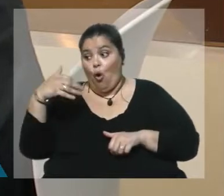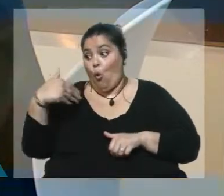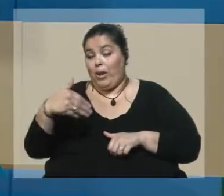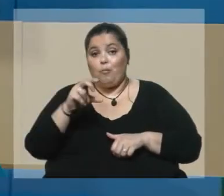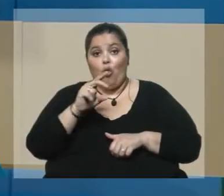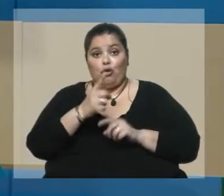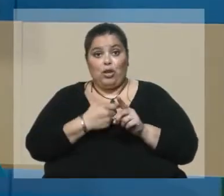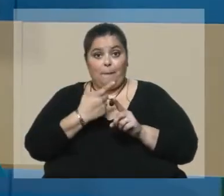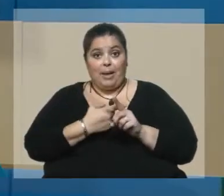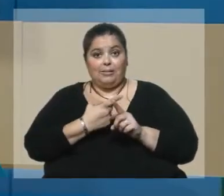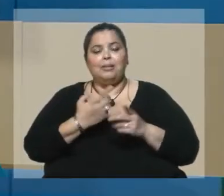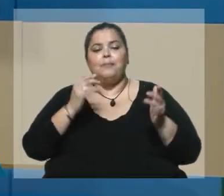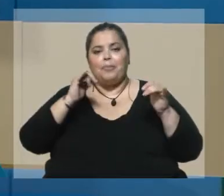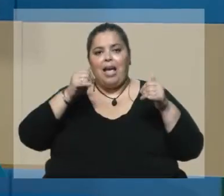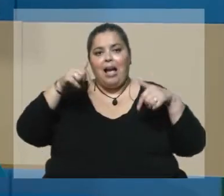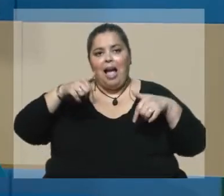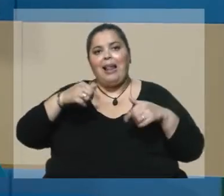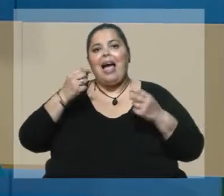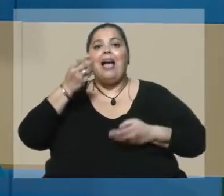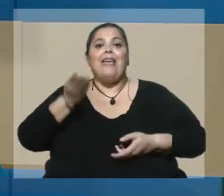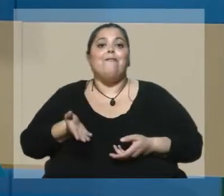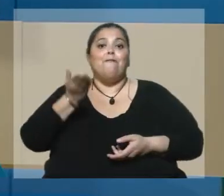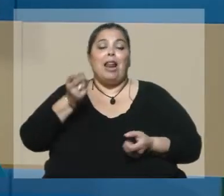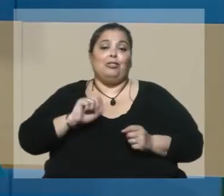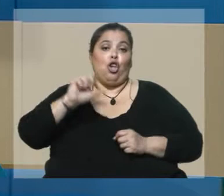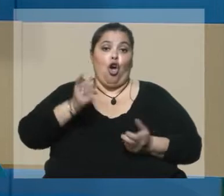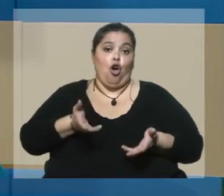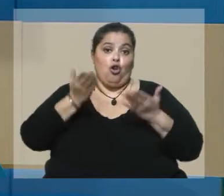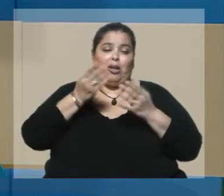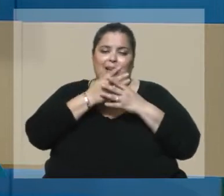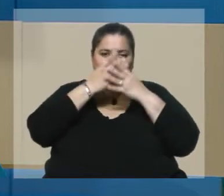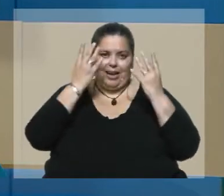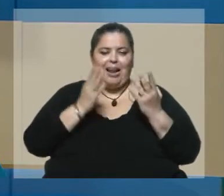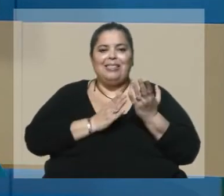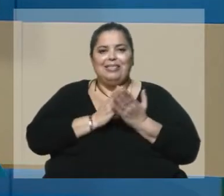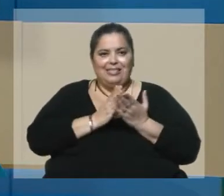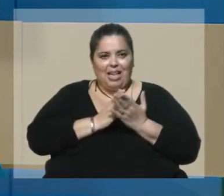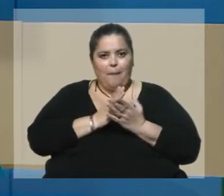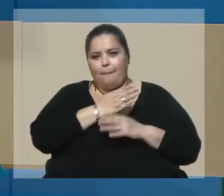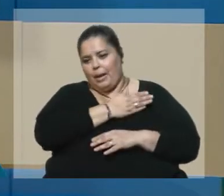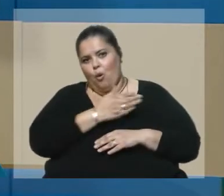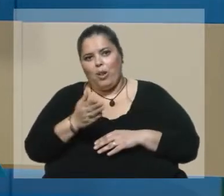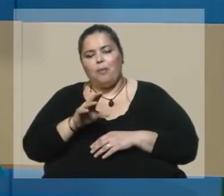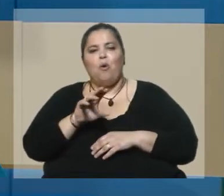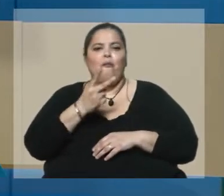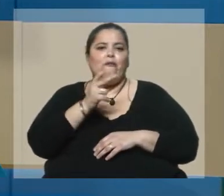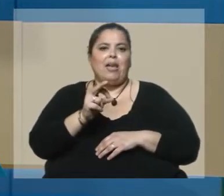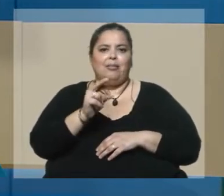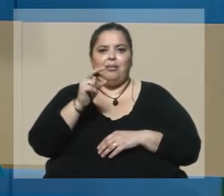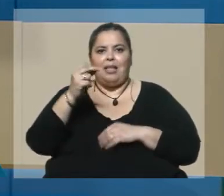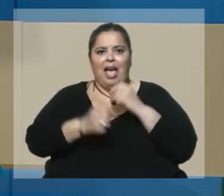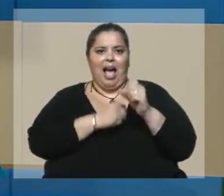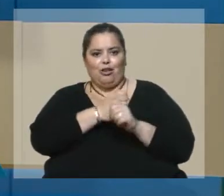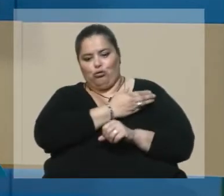digamos la inflación en términos generales ha estado donde ha estado en los últimos 15 o 20 años esto es